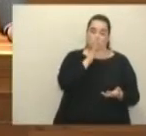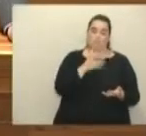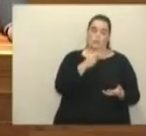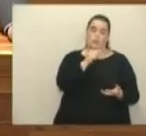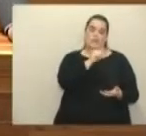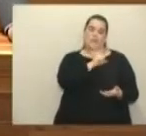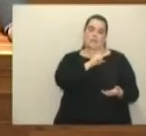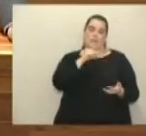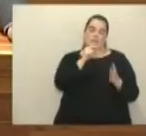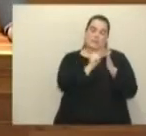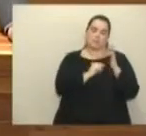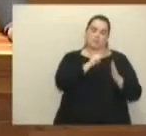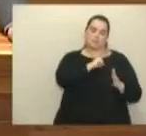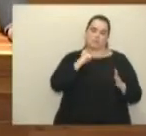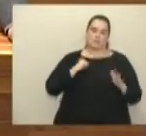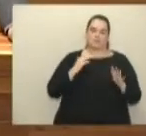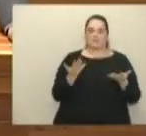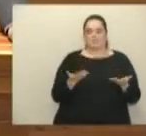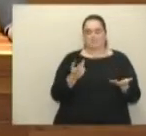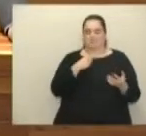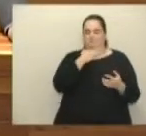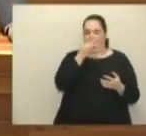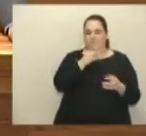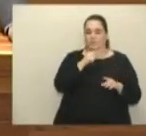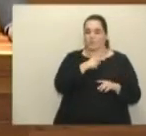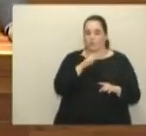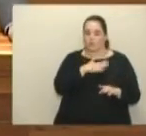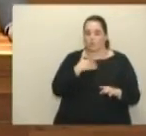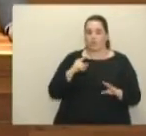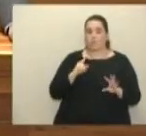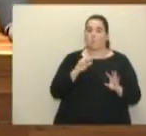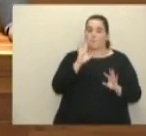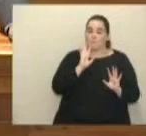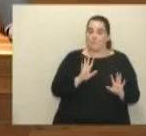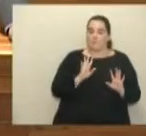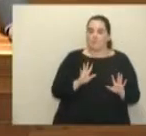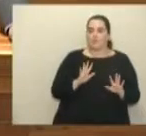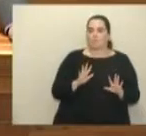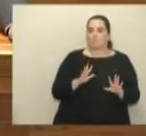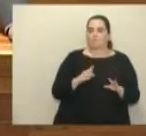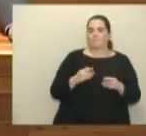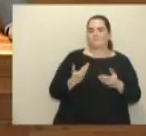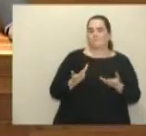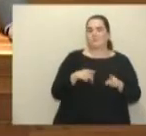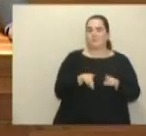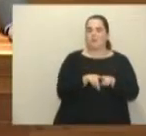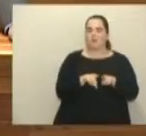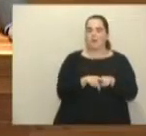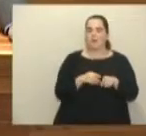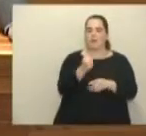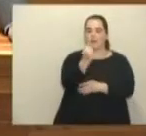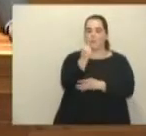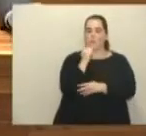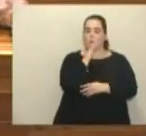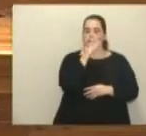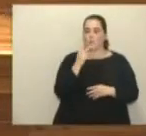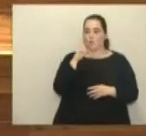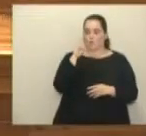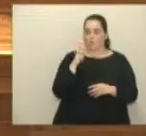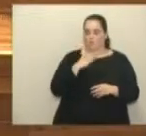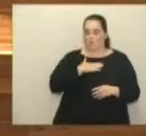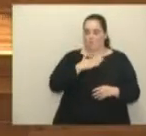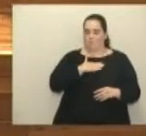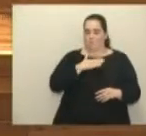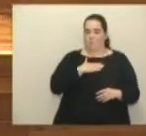suele ser una alegación muy recurrente para aquellos que no quieren precisamente dar publicidad de datos que son especialmente relevantes y que deben de